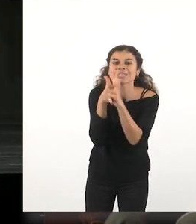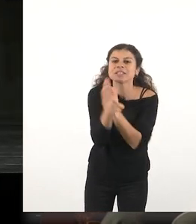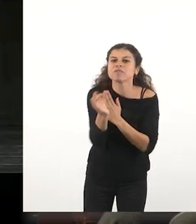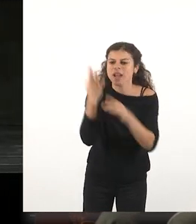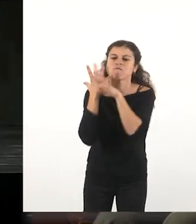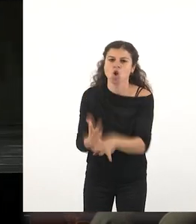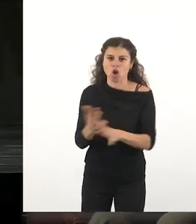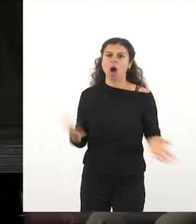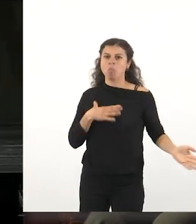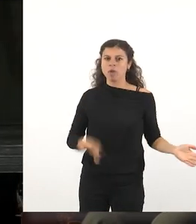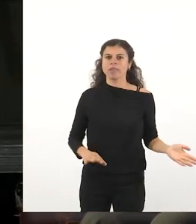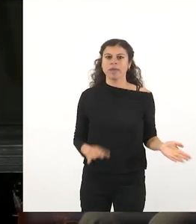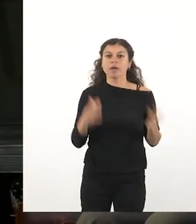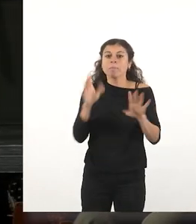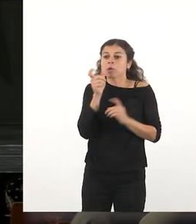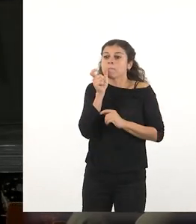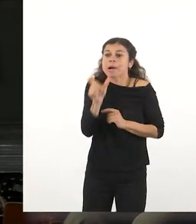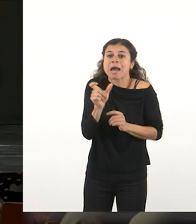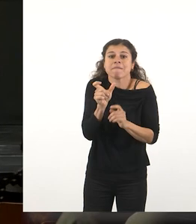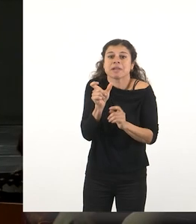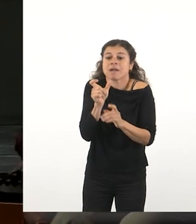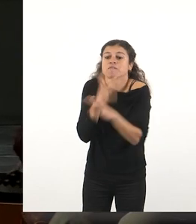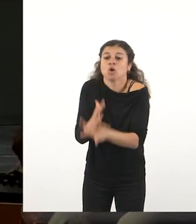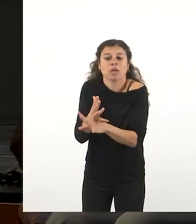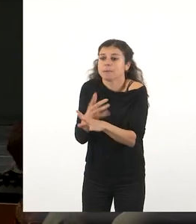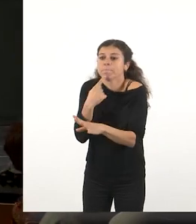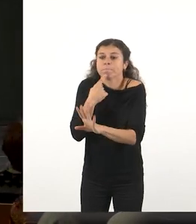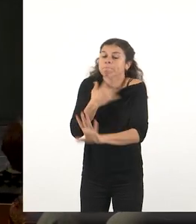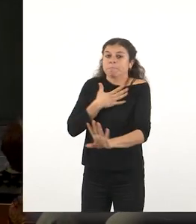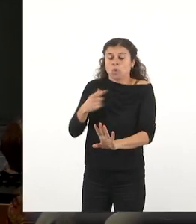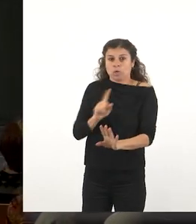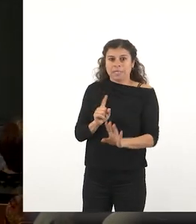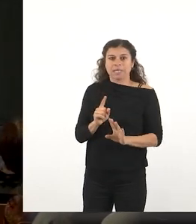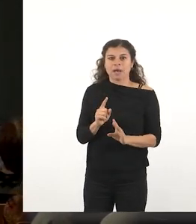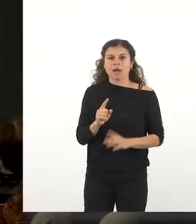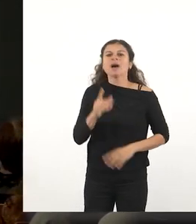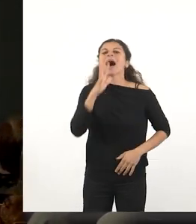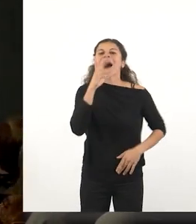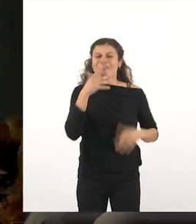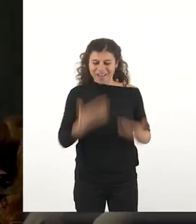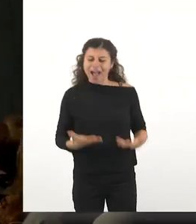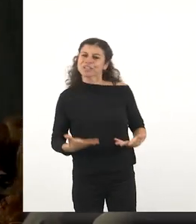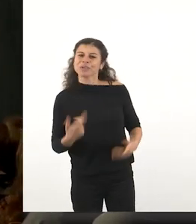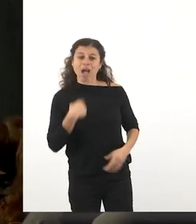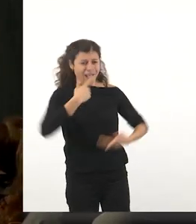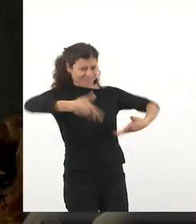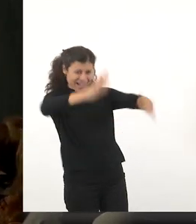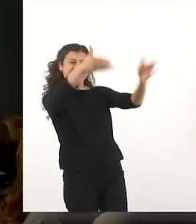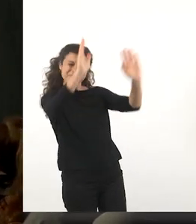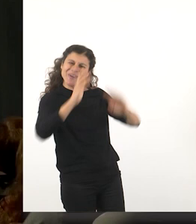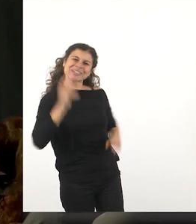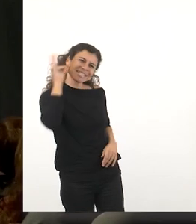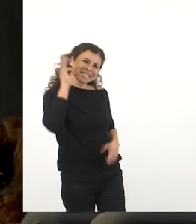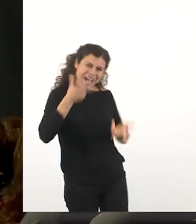repelús que le pasara por la boca. Y la abuela decía, te puede pasar algo. Ahora es, vete por esa calle, chica libre del primer